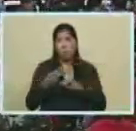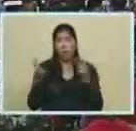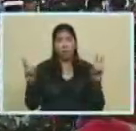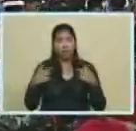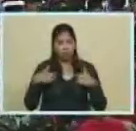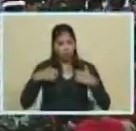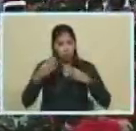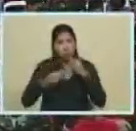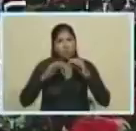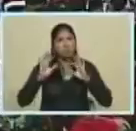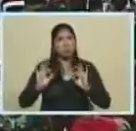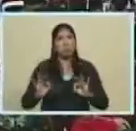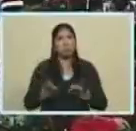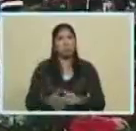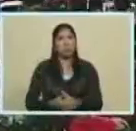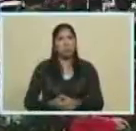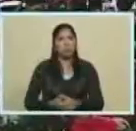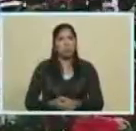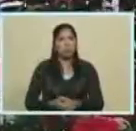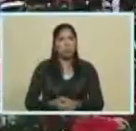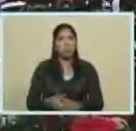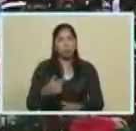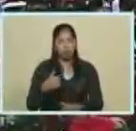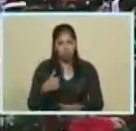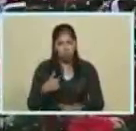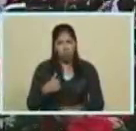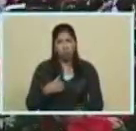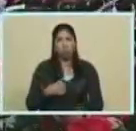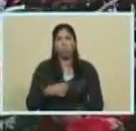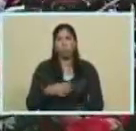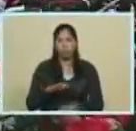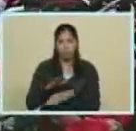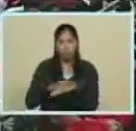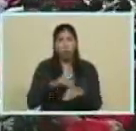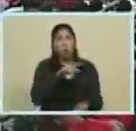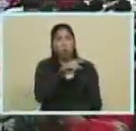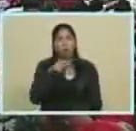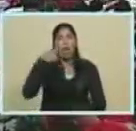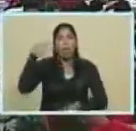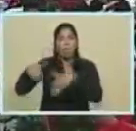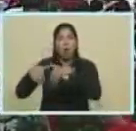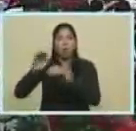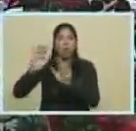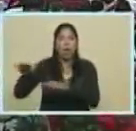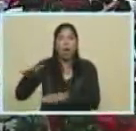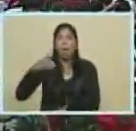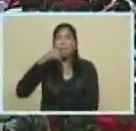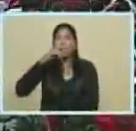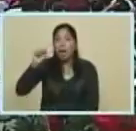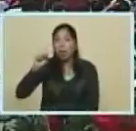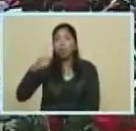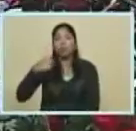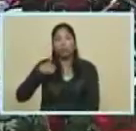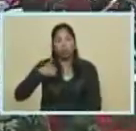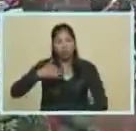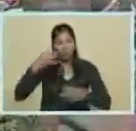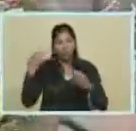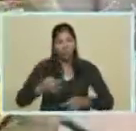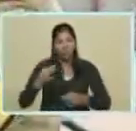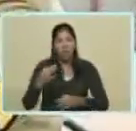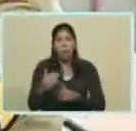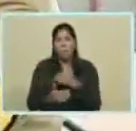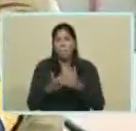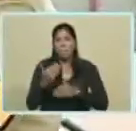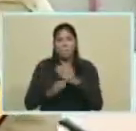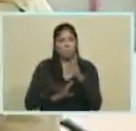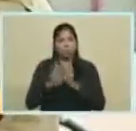¡Cumplí! Yo les digo, voten por Nicolás Maduro Moro y les garantizo la